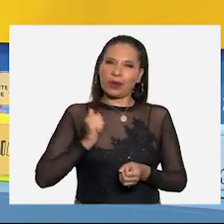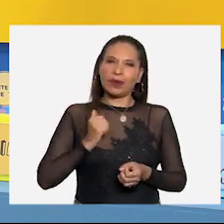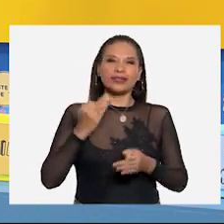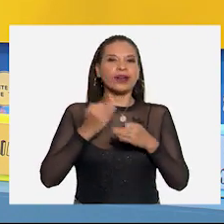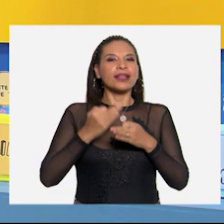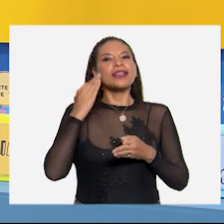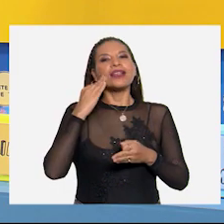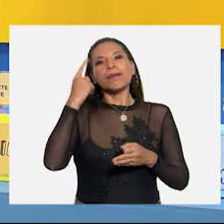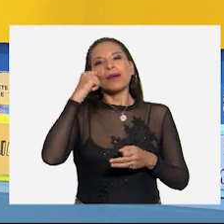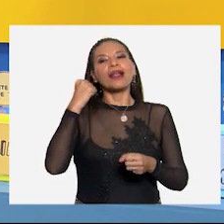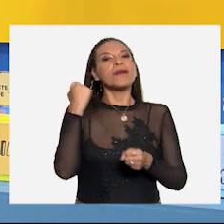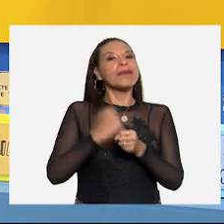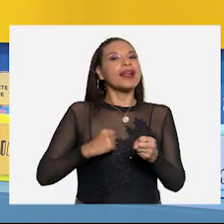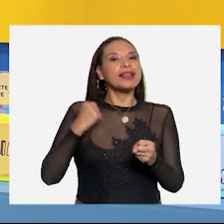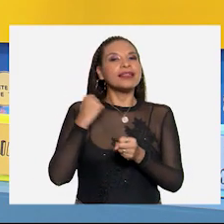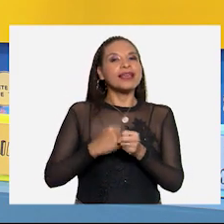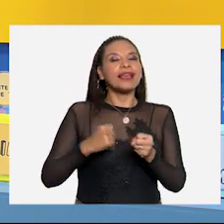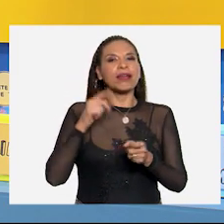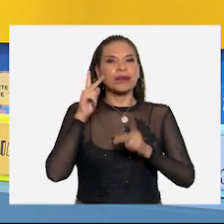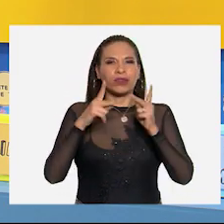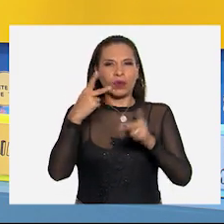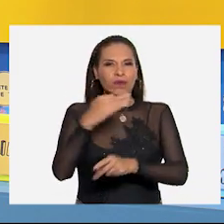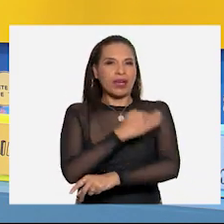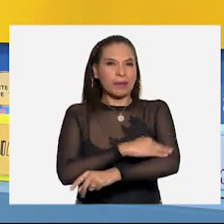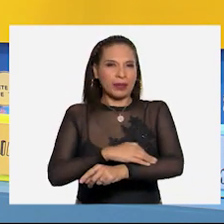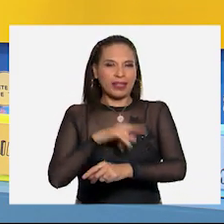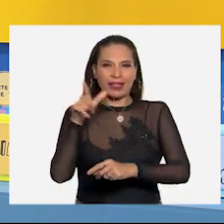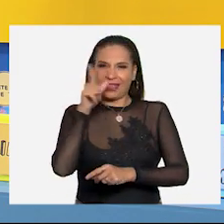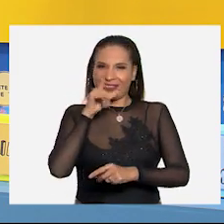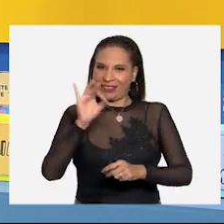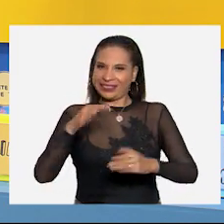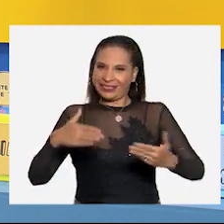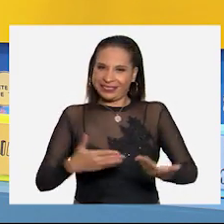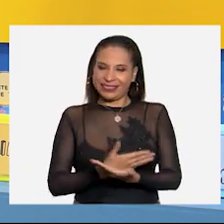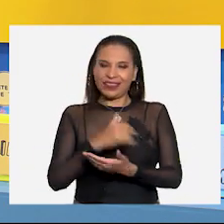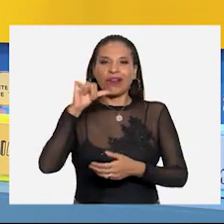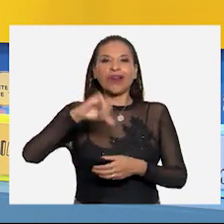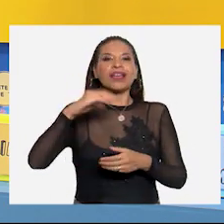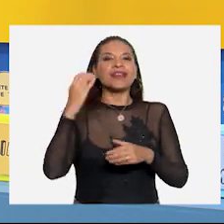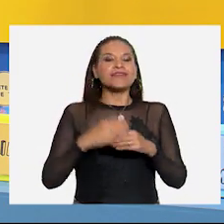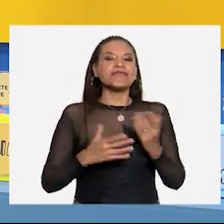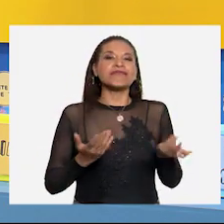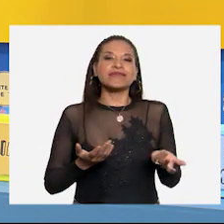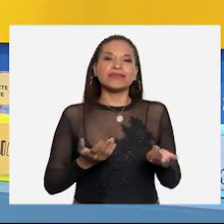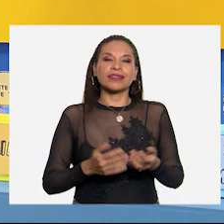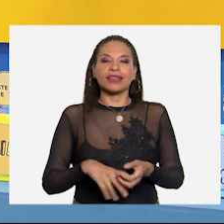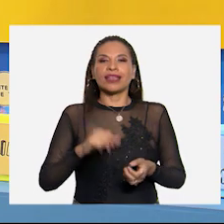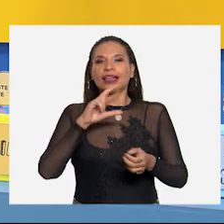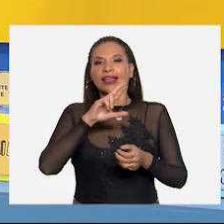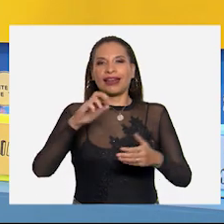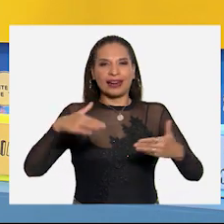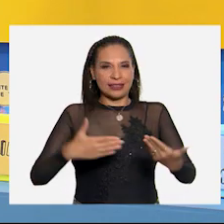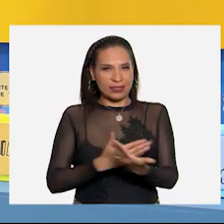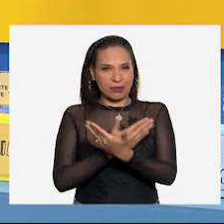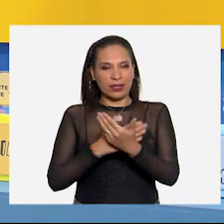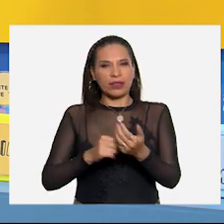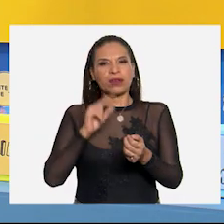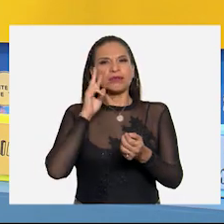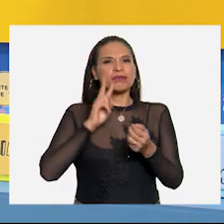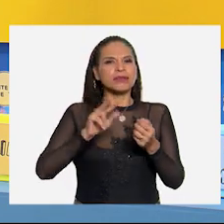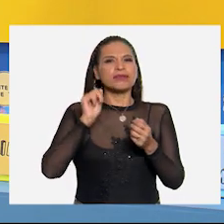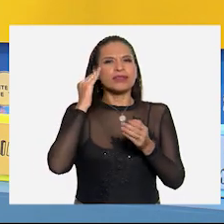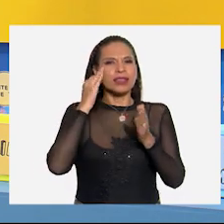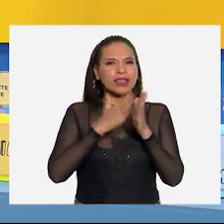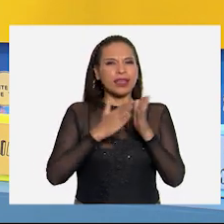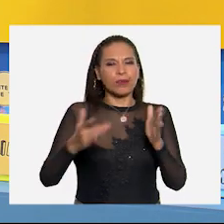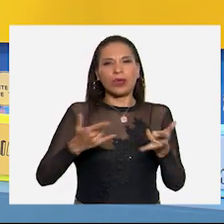también este momento para practicarla y platica con tu familia en tu lengua materna. Por hoy hemos terminado con Renacimiento, panorama del